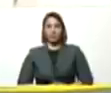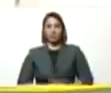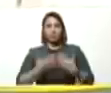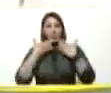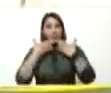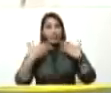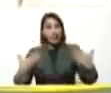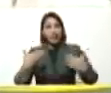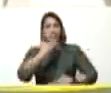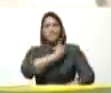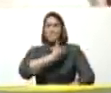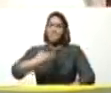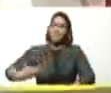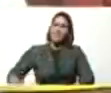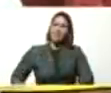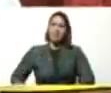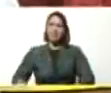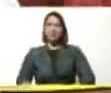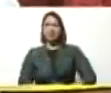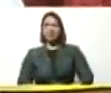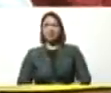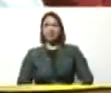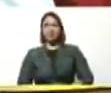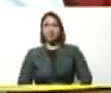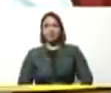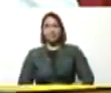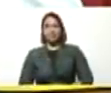Gracias, presidente.